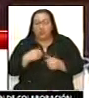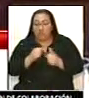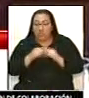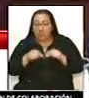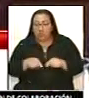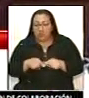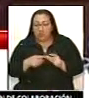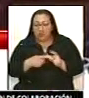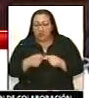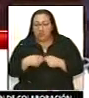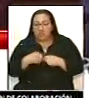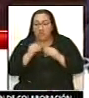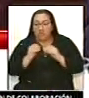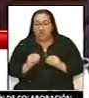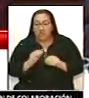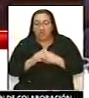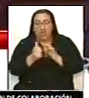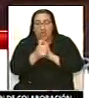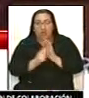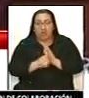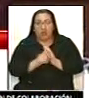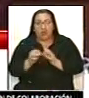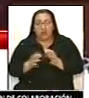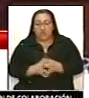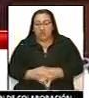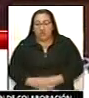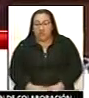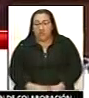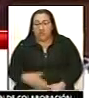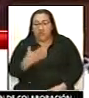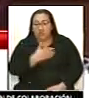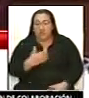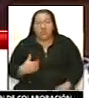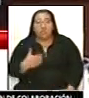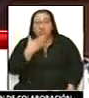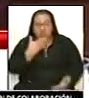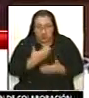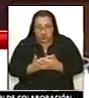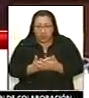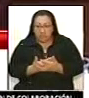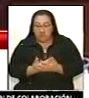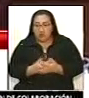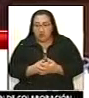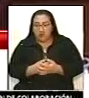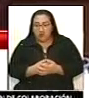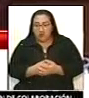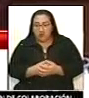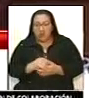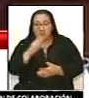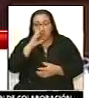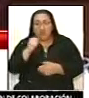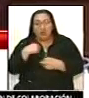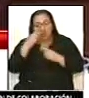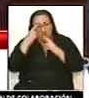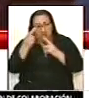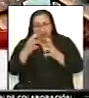así nos llama a los artículos mencionados. Presidente, muchas gracias y señor canciller, con el respeto al caso. Presidente.